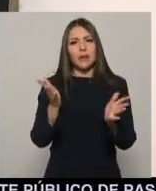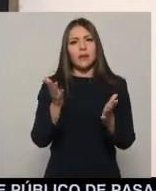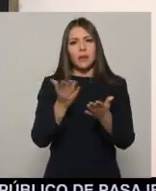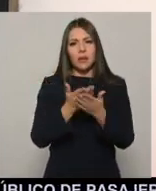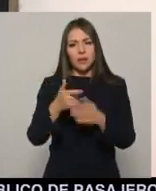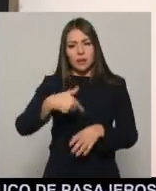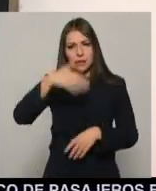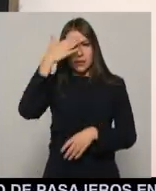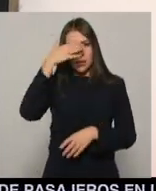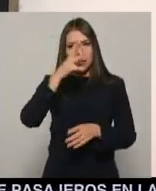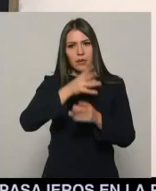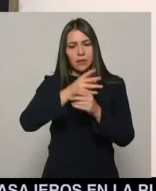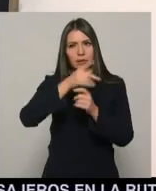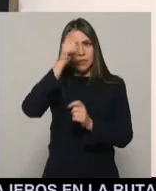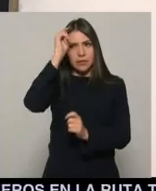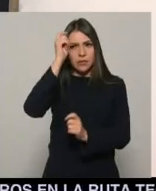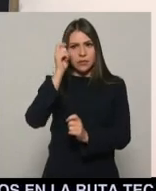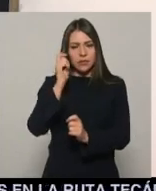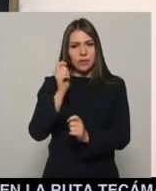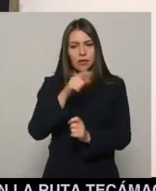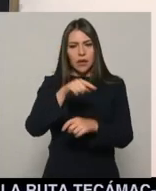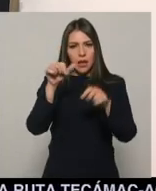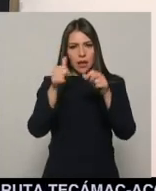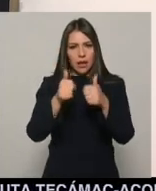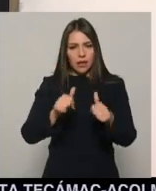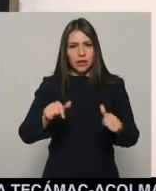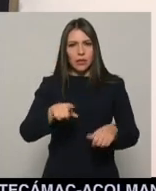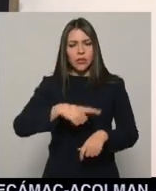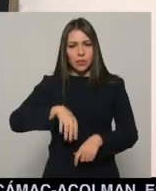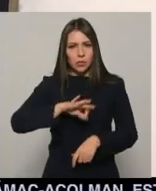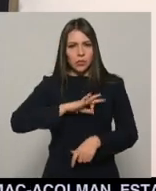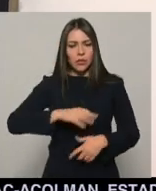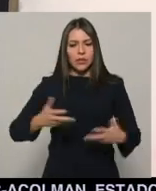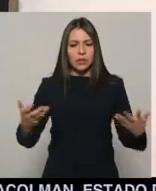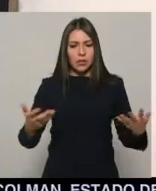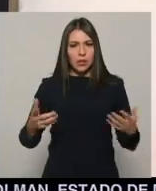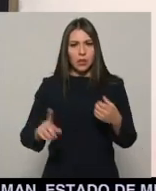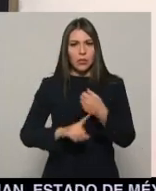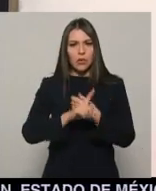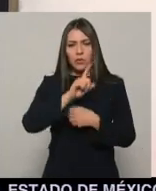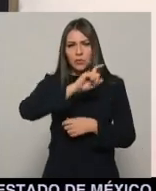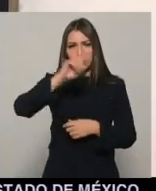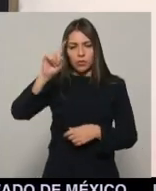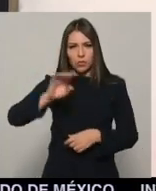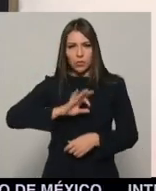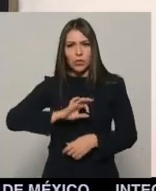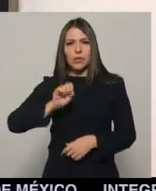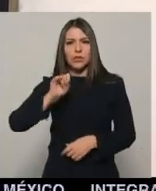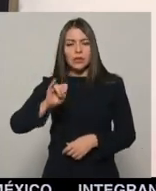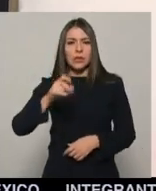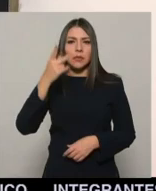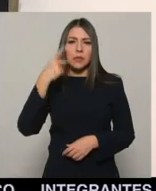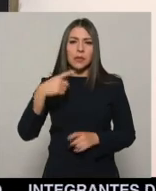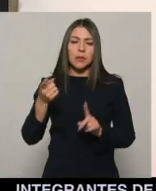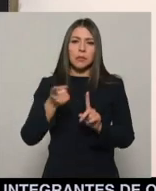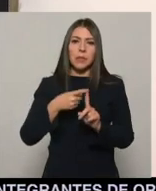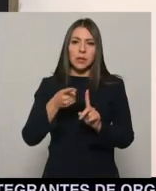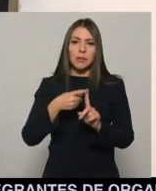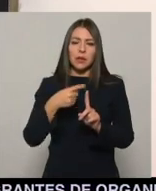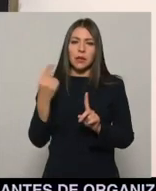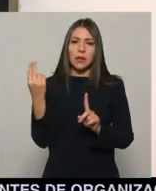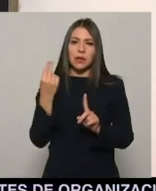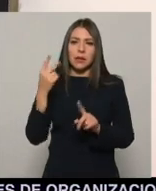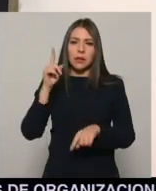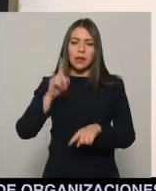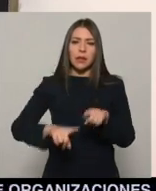somos restauradoras, nosotras nos dedicamos al arte, podemos resolver el problema de los grafitis, pero no sin antes resolver la